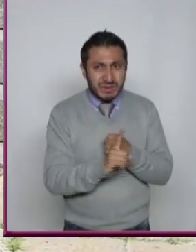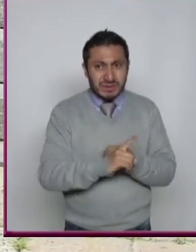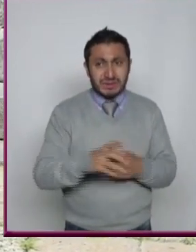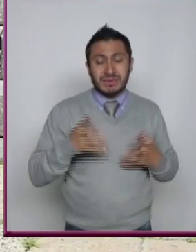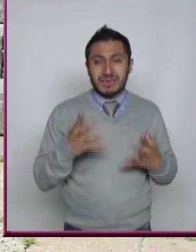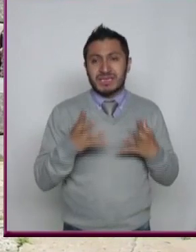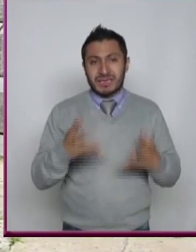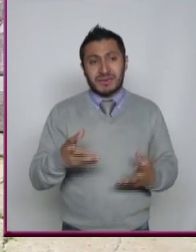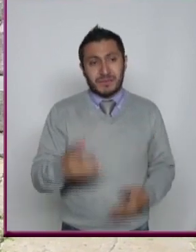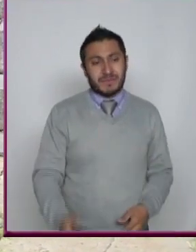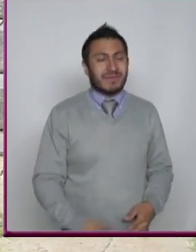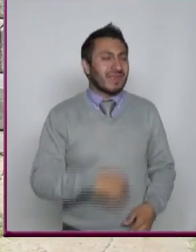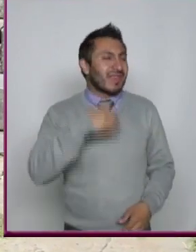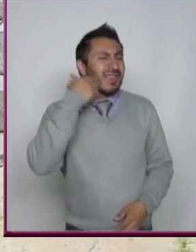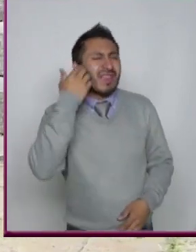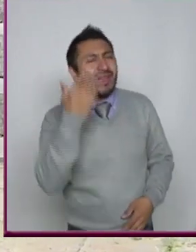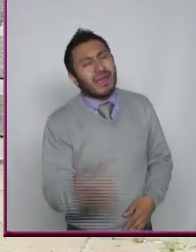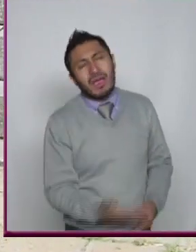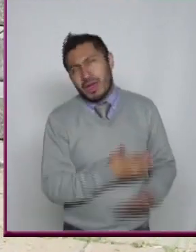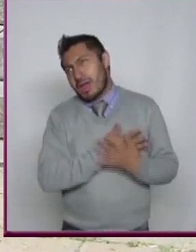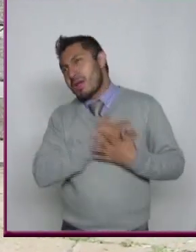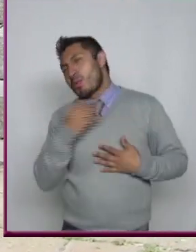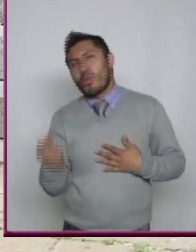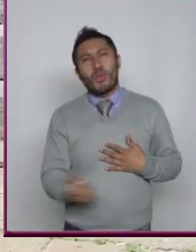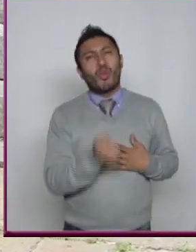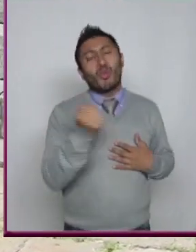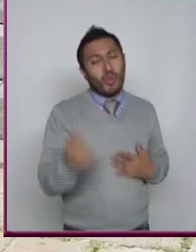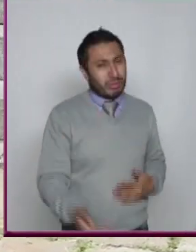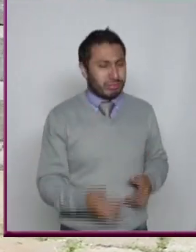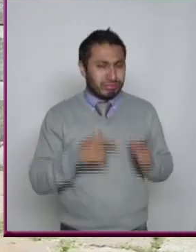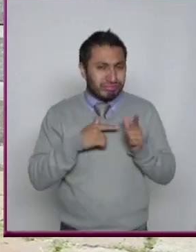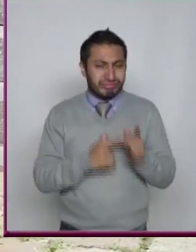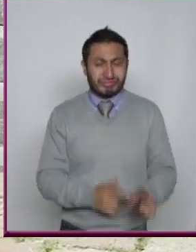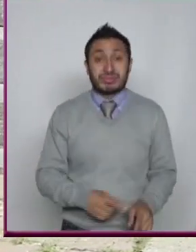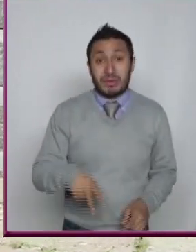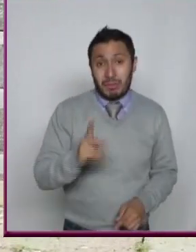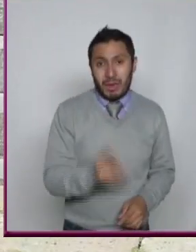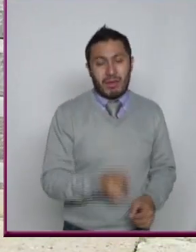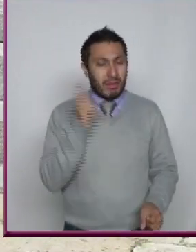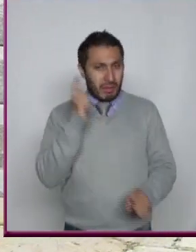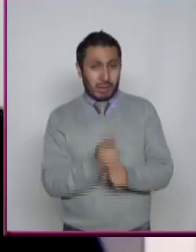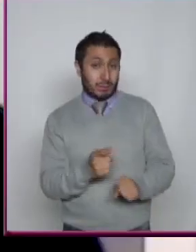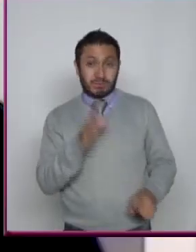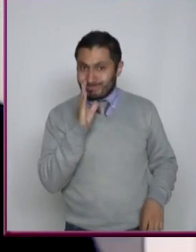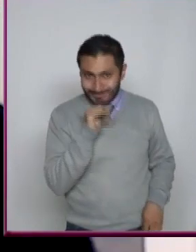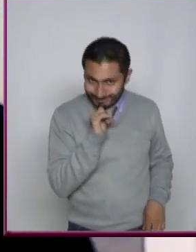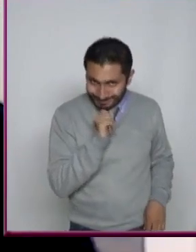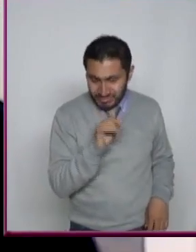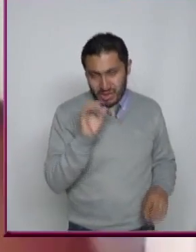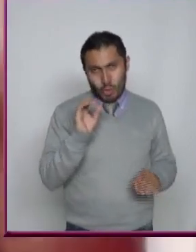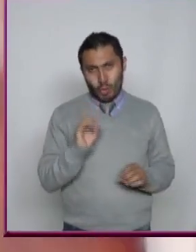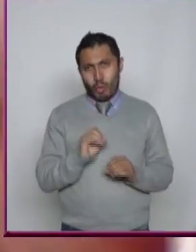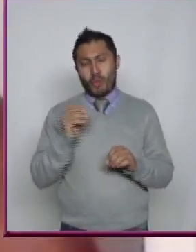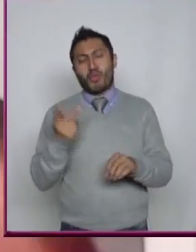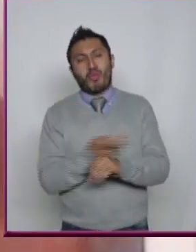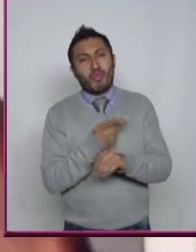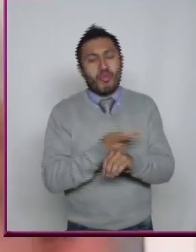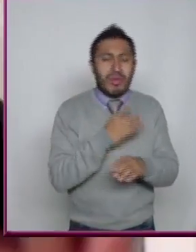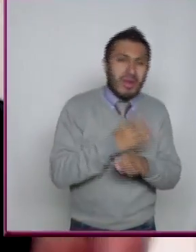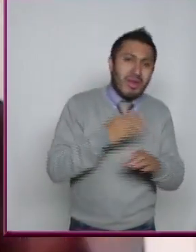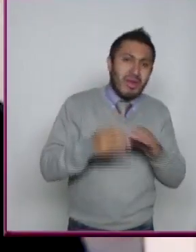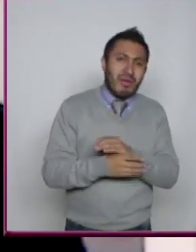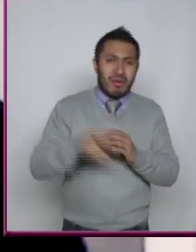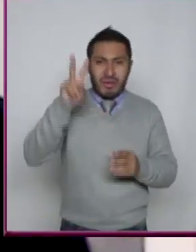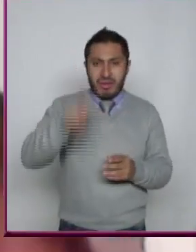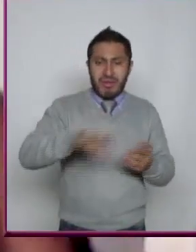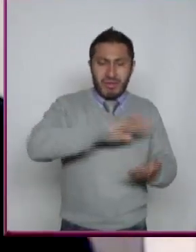esta sensación dure para siempre. Y cuando nos damos cuenta que no es el caso, y cuando comenzamos a pasar de esta alteración de la